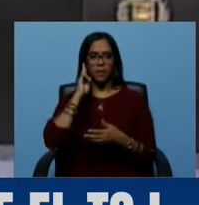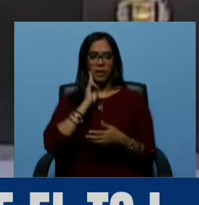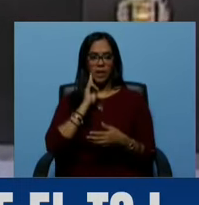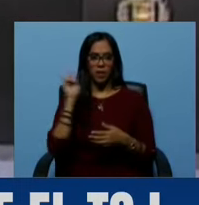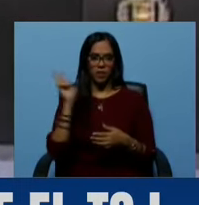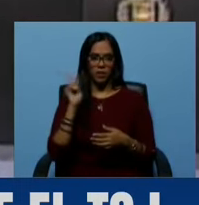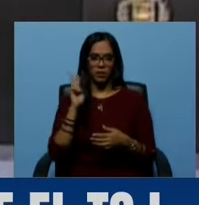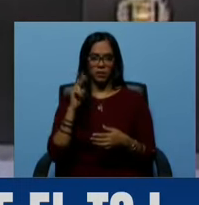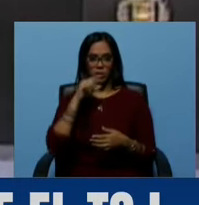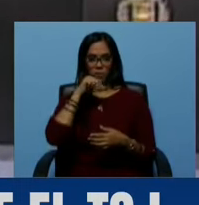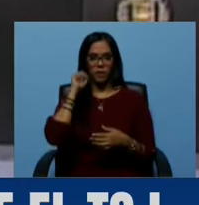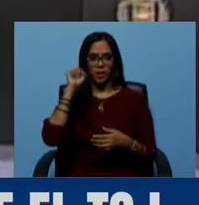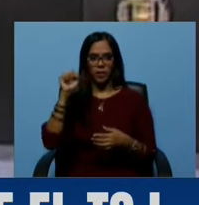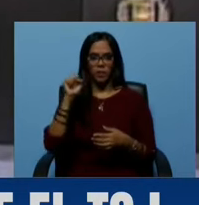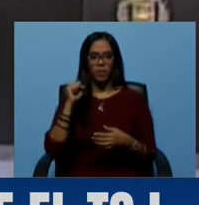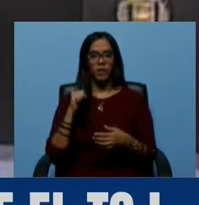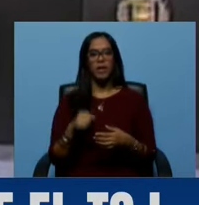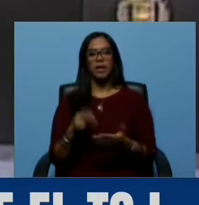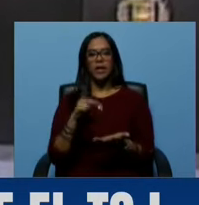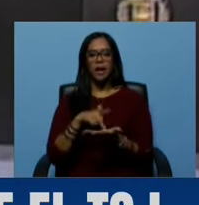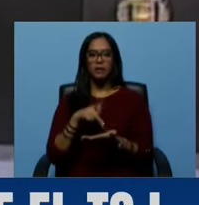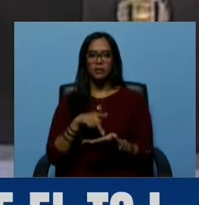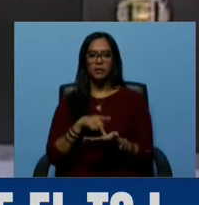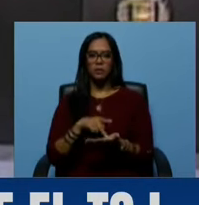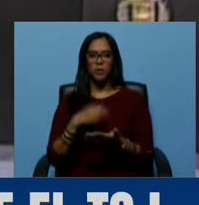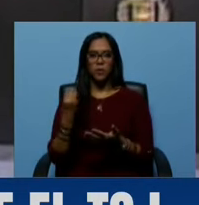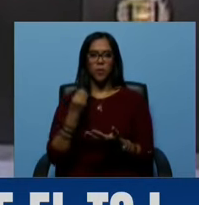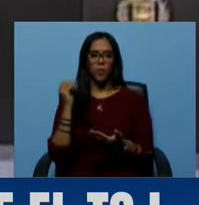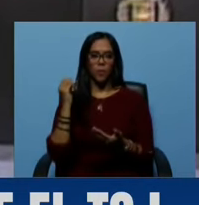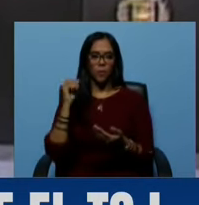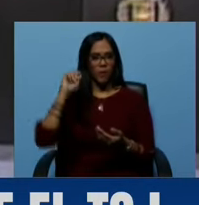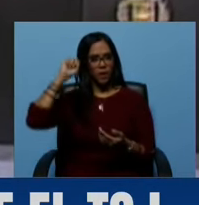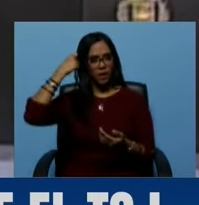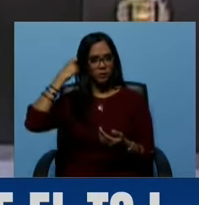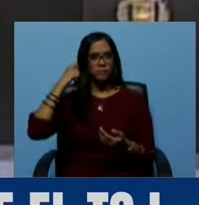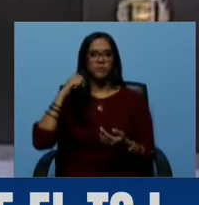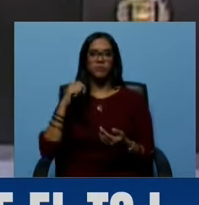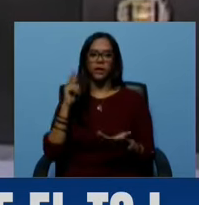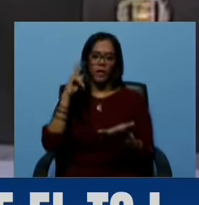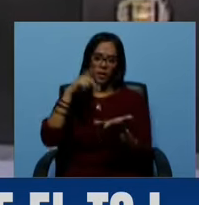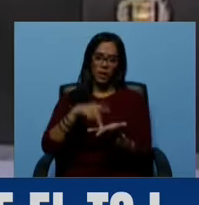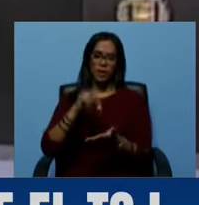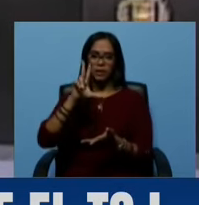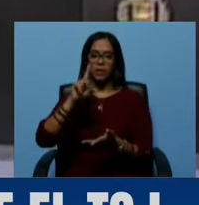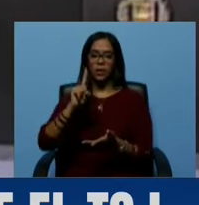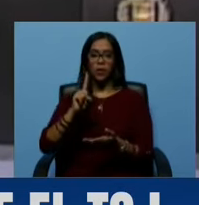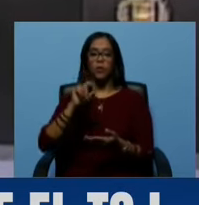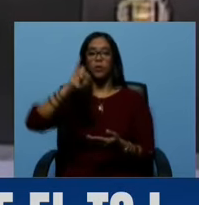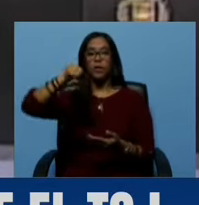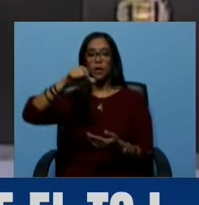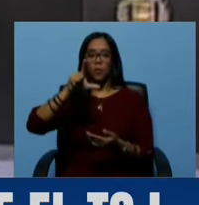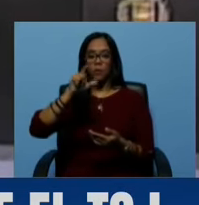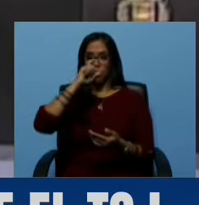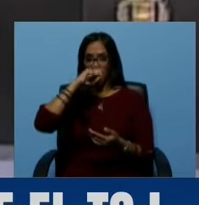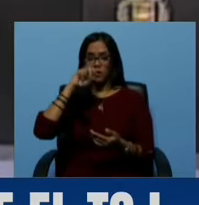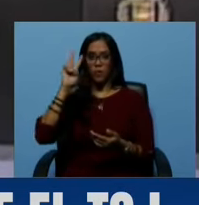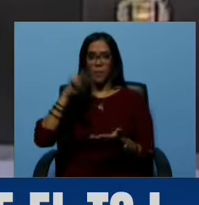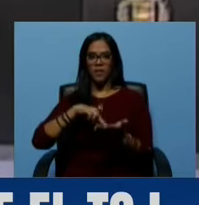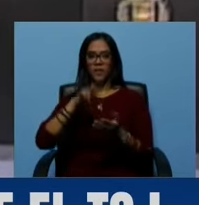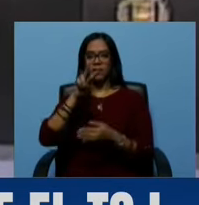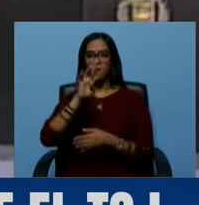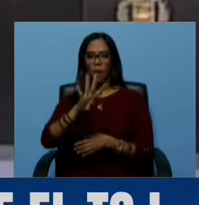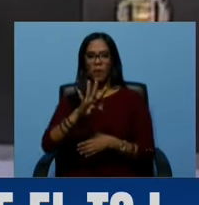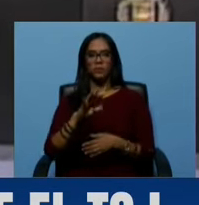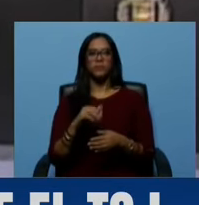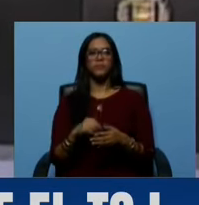Venezuela, Nicolás Maduro Moros, quien asistió, como recordemos, el pasado 31 de julio del año 2024,